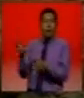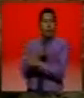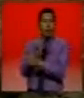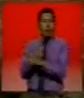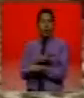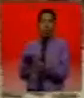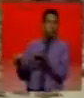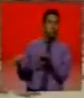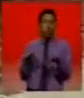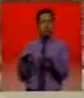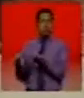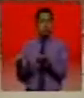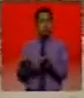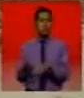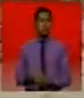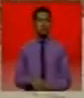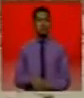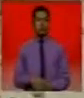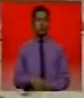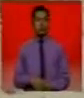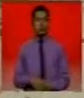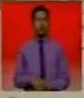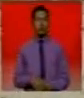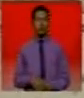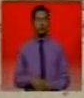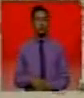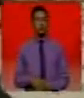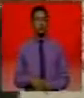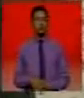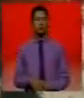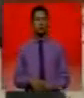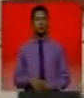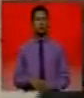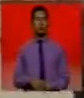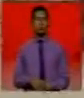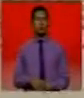Con imágenes de Guillermo Ferrusola, Alfonso Reyes Cruzati, Gama Noticias.